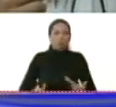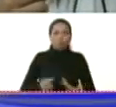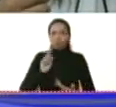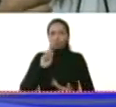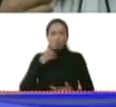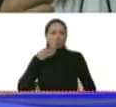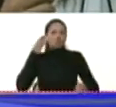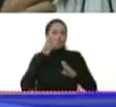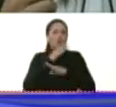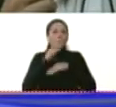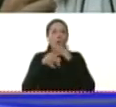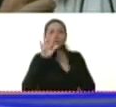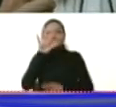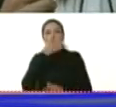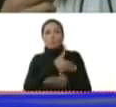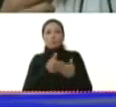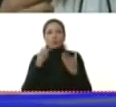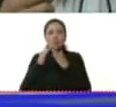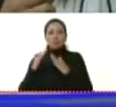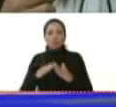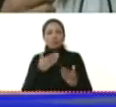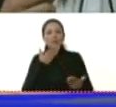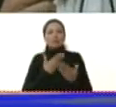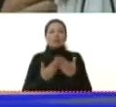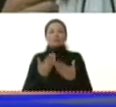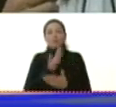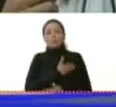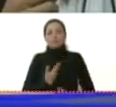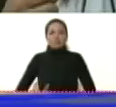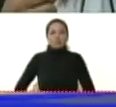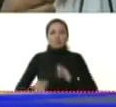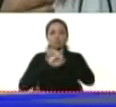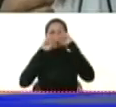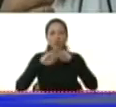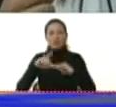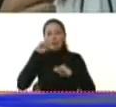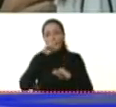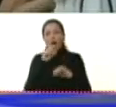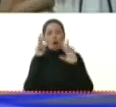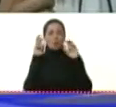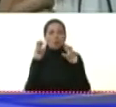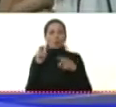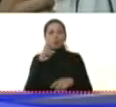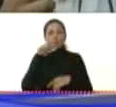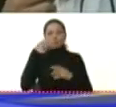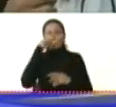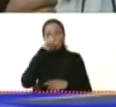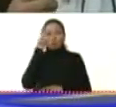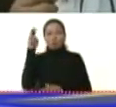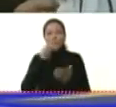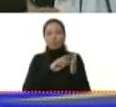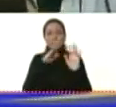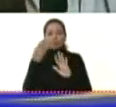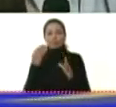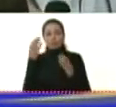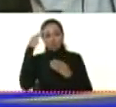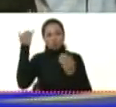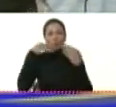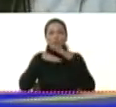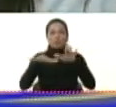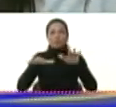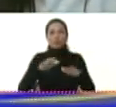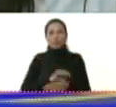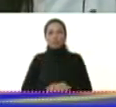vivienda rumbo a las 5 millones. Gracias, presidente. Feliz año nuevo y próspero año 2020. Dios me lo bendiga. ¡Bravo!